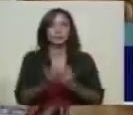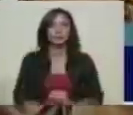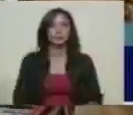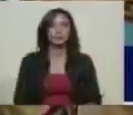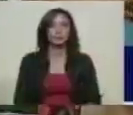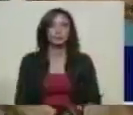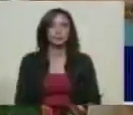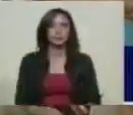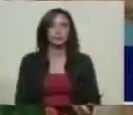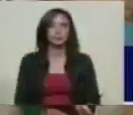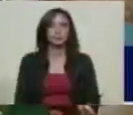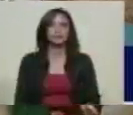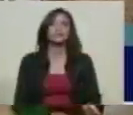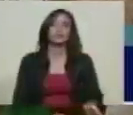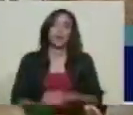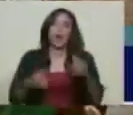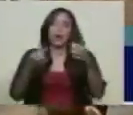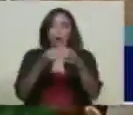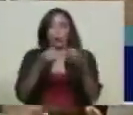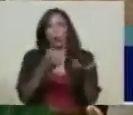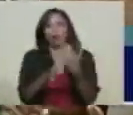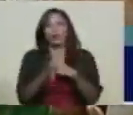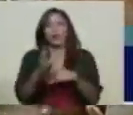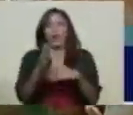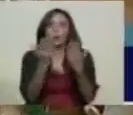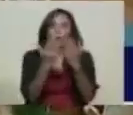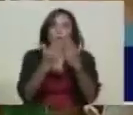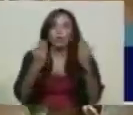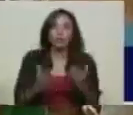encargada de la OVE y de Cultura,